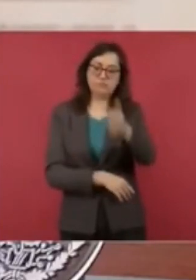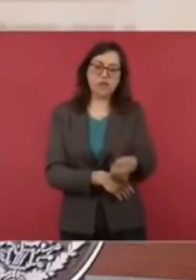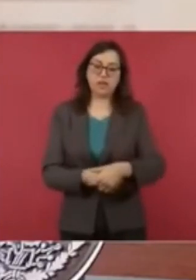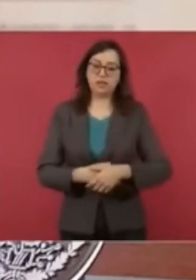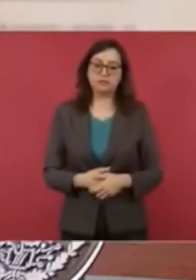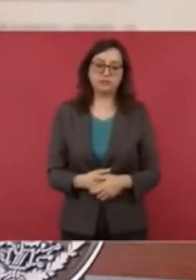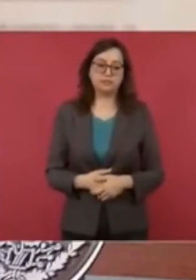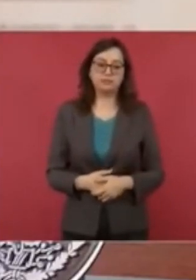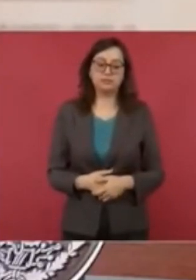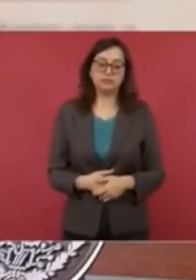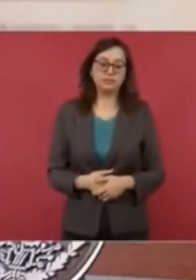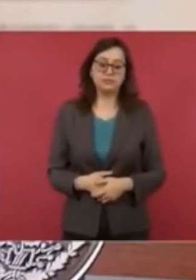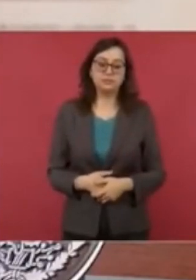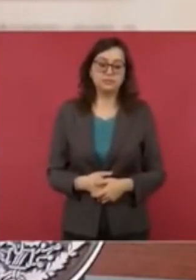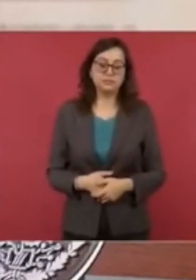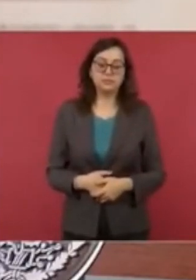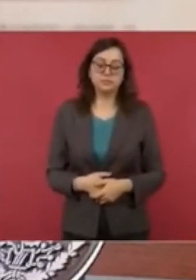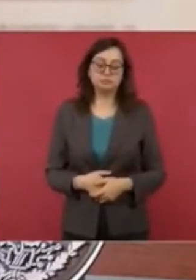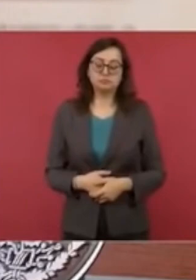y no,